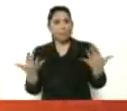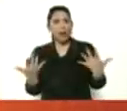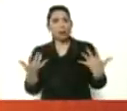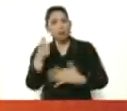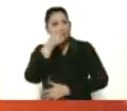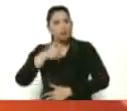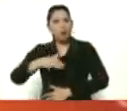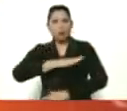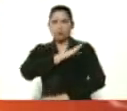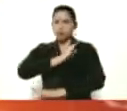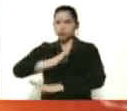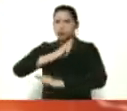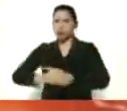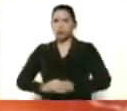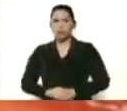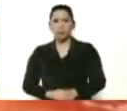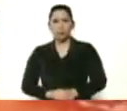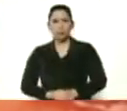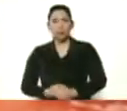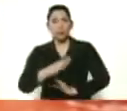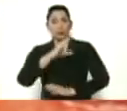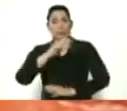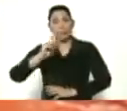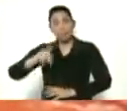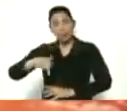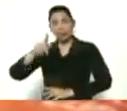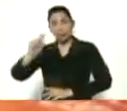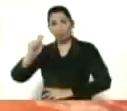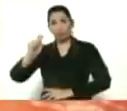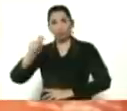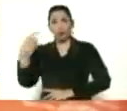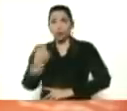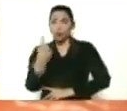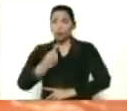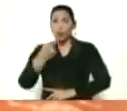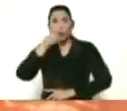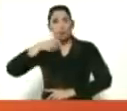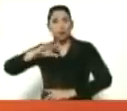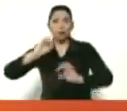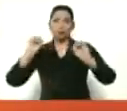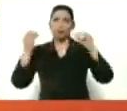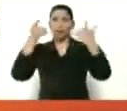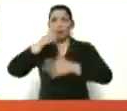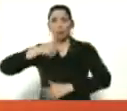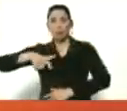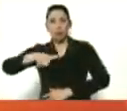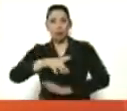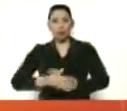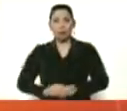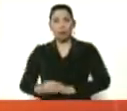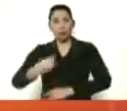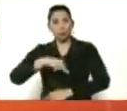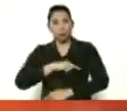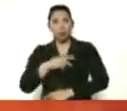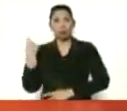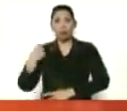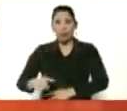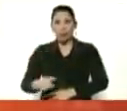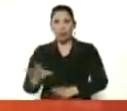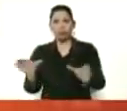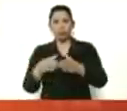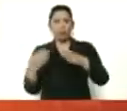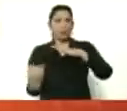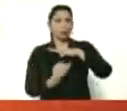la mano dura. CPT, pues, solo el pueblo salva al pueblo. Y tenemos los CPT, es un instrumento